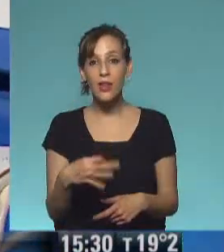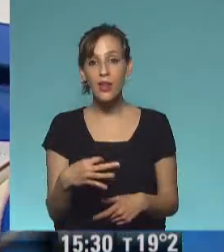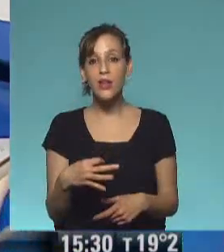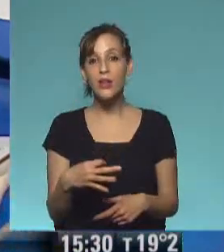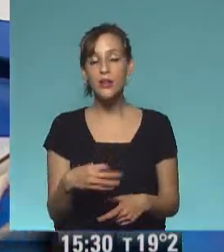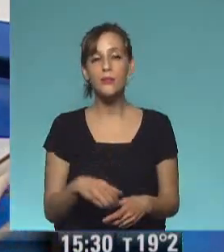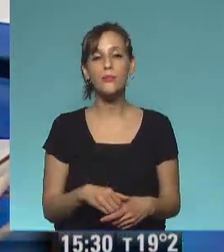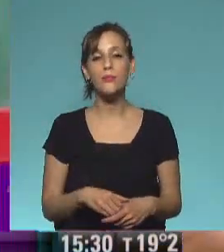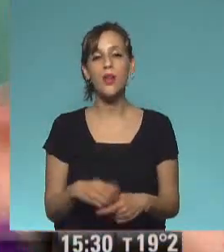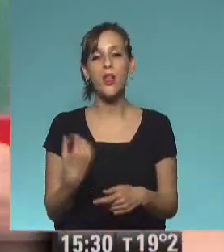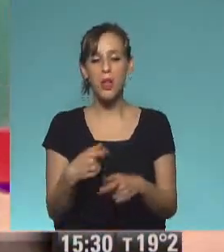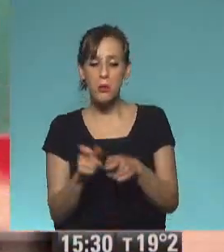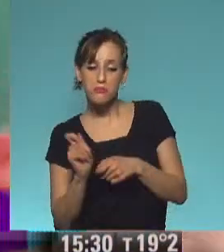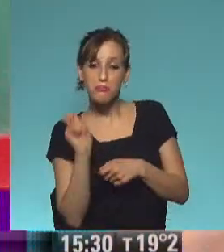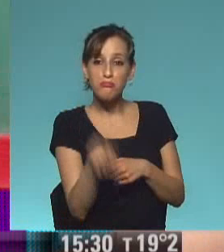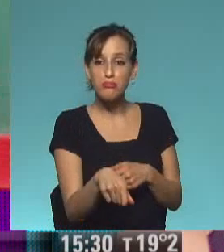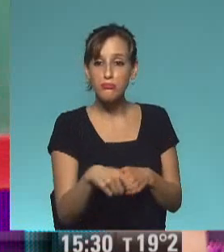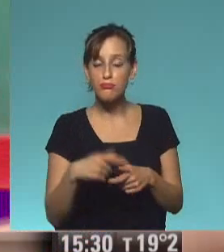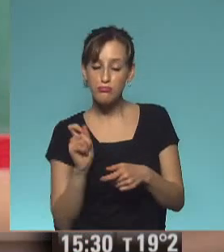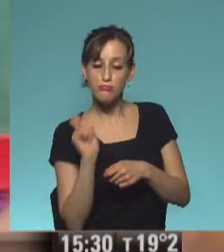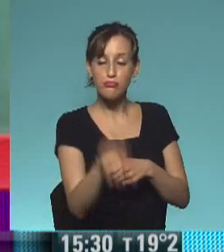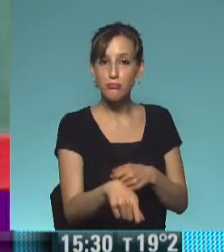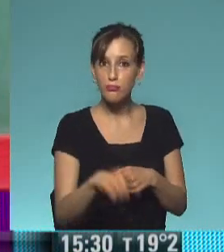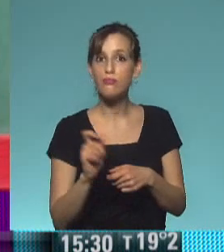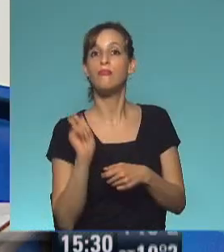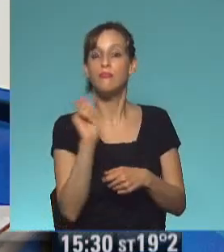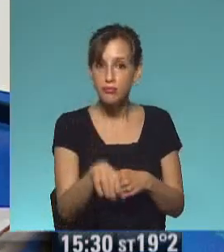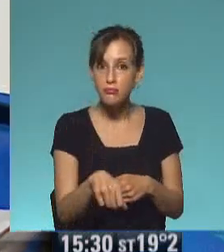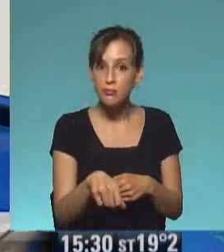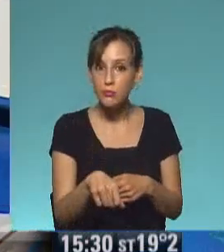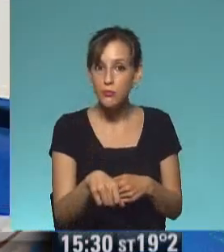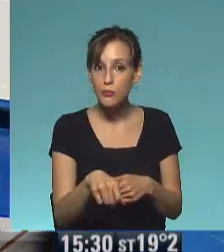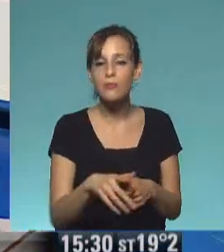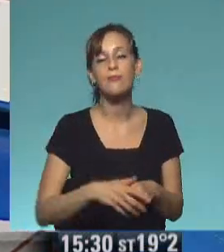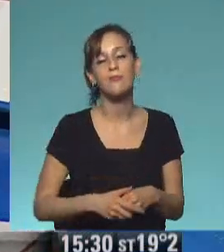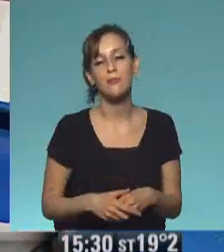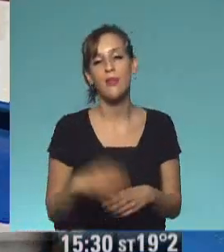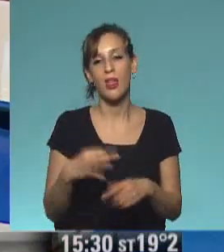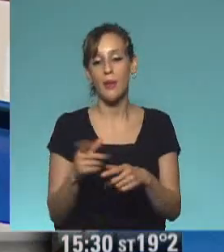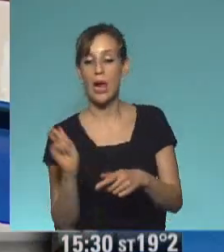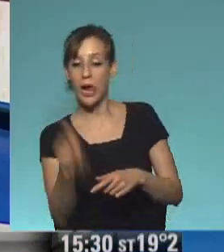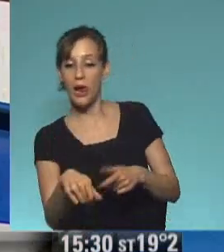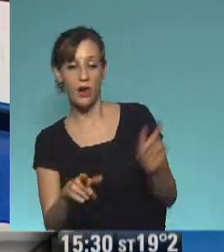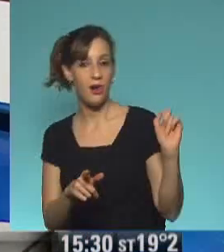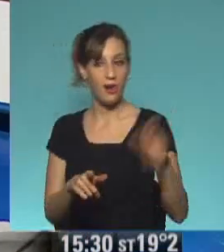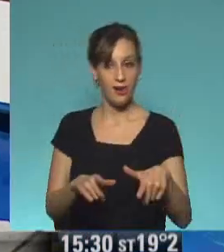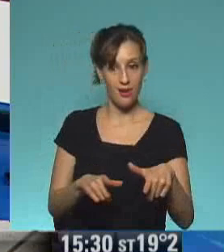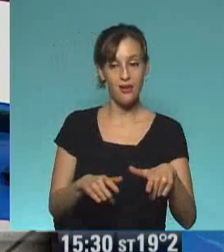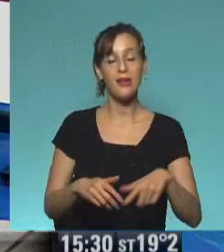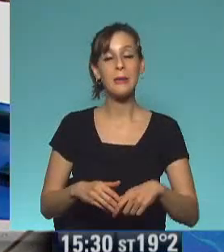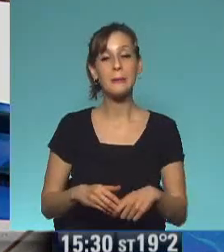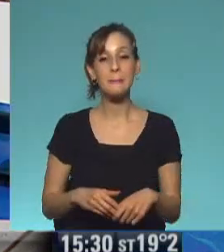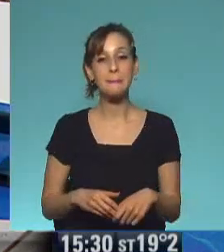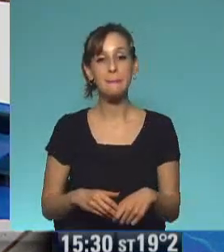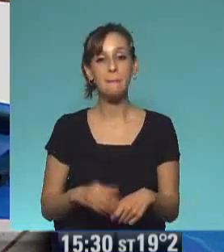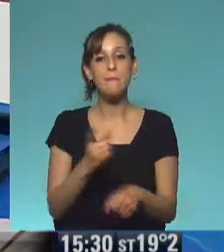los frijoles, tirando, ¿sí? Con tiros fuertes o suaves y se van acercando al frijol del otro. ¿Eh? El primero que acierta y